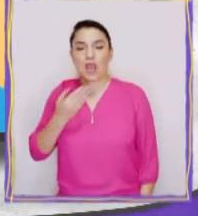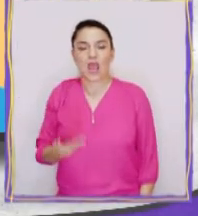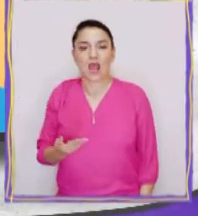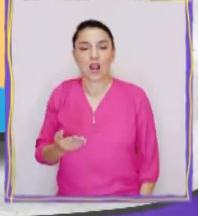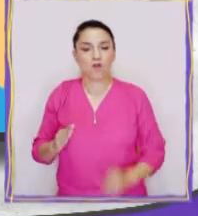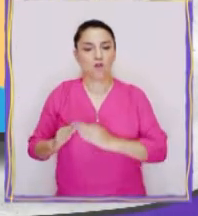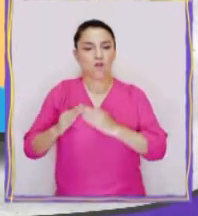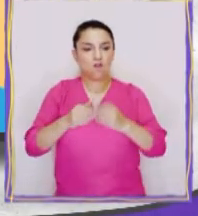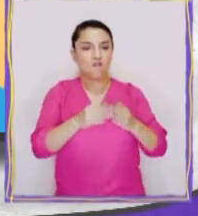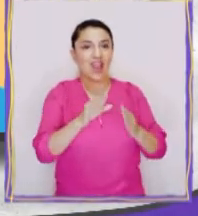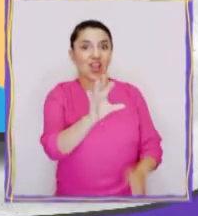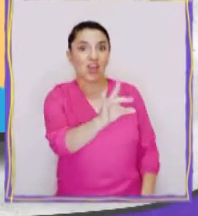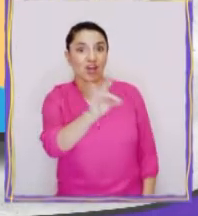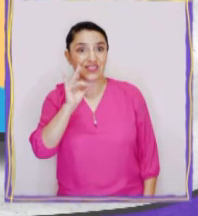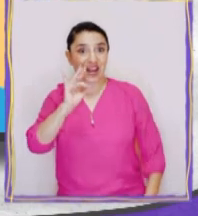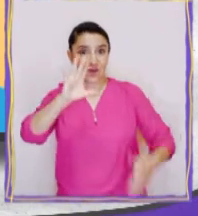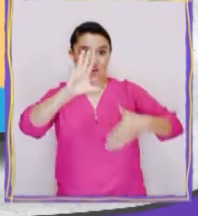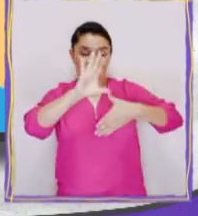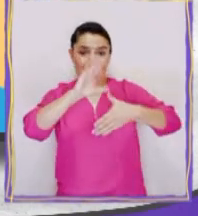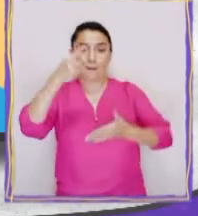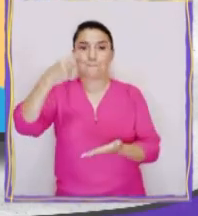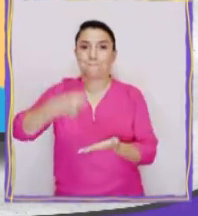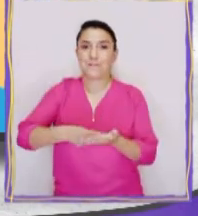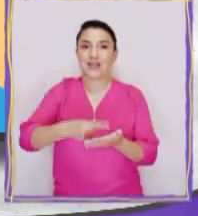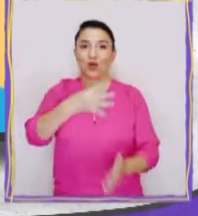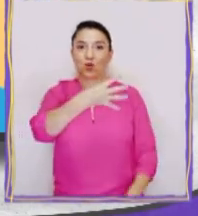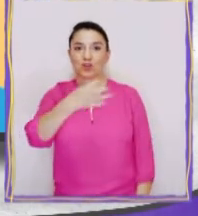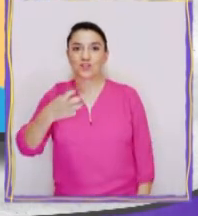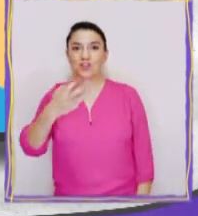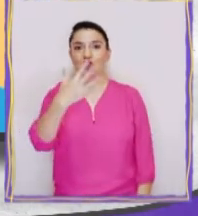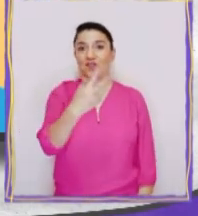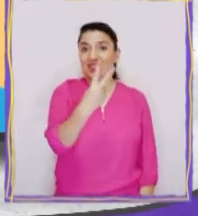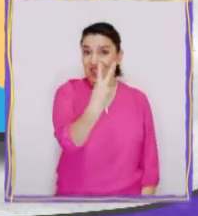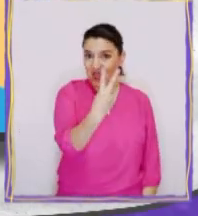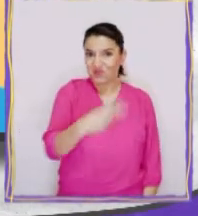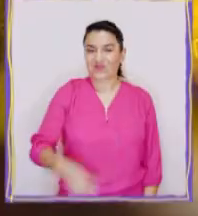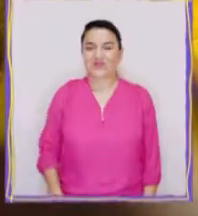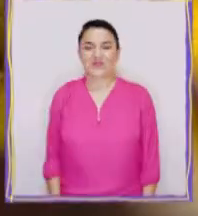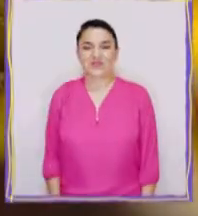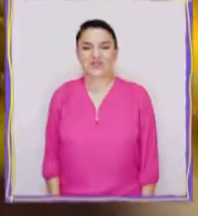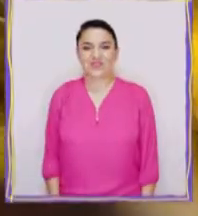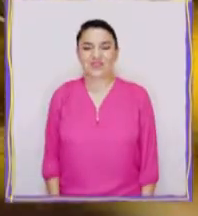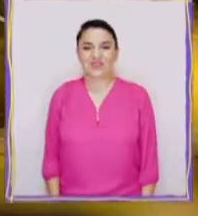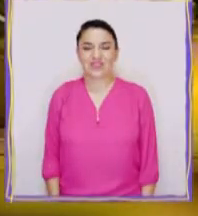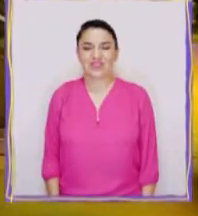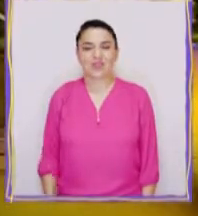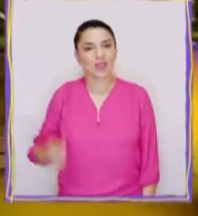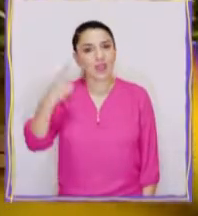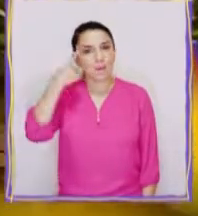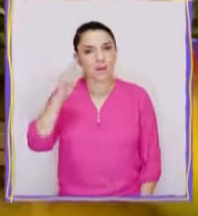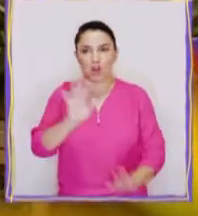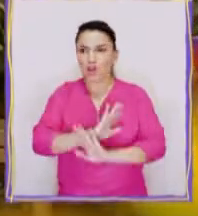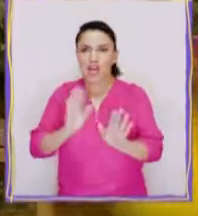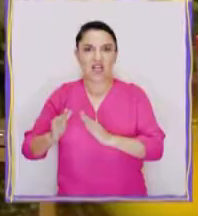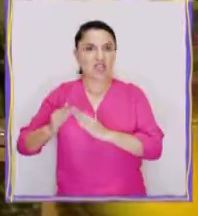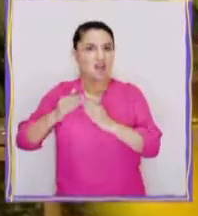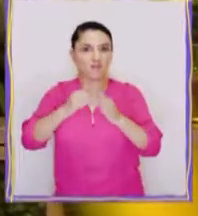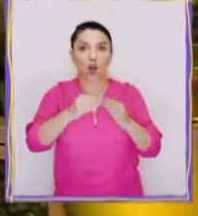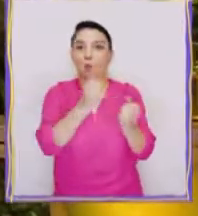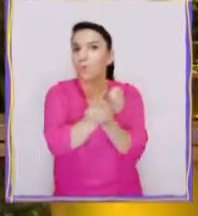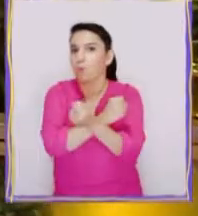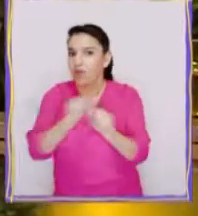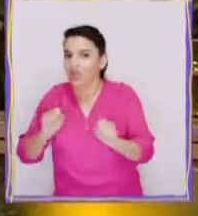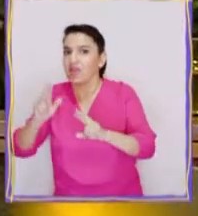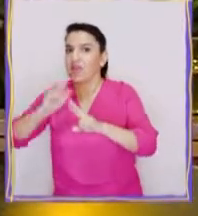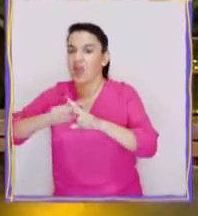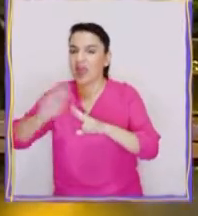estos viajes es que se descubrió el continente americano en 1492. Pero ninguno de estos viajes se pudo